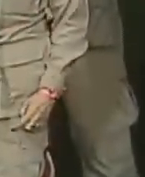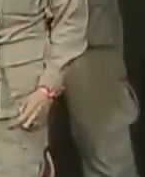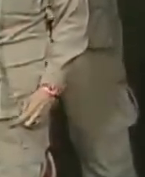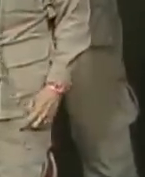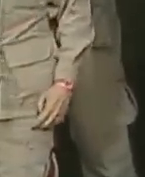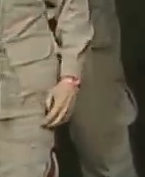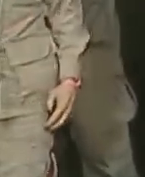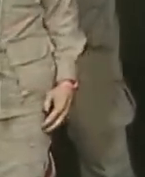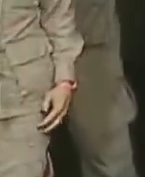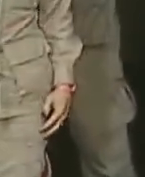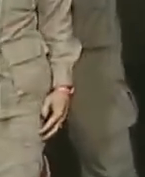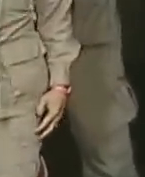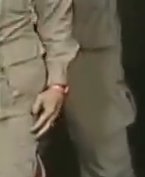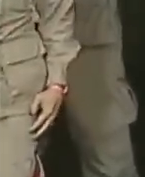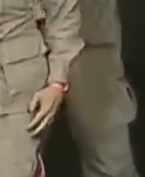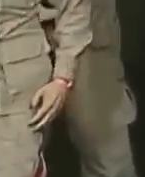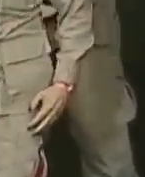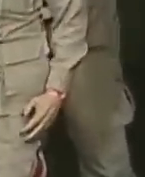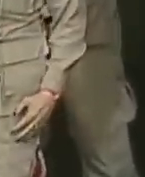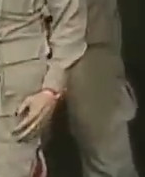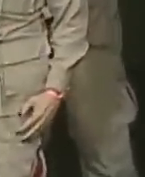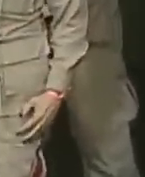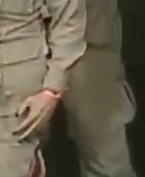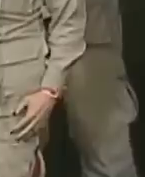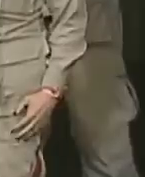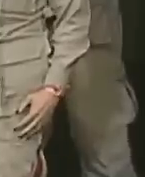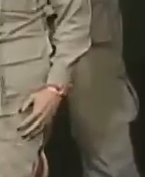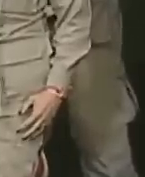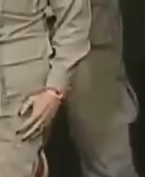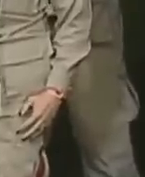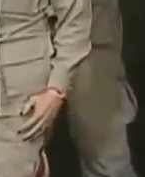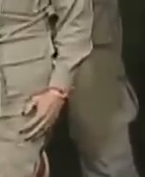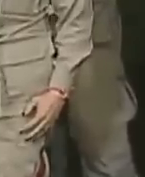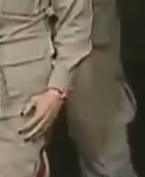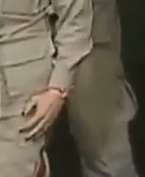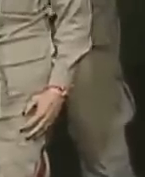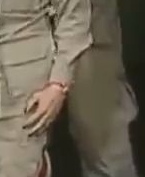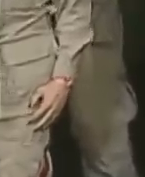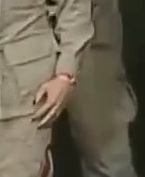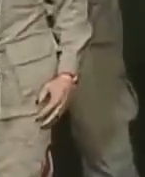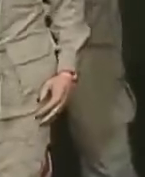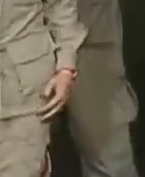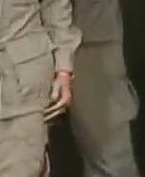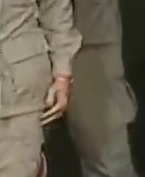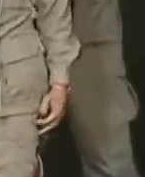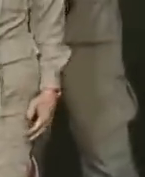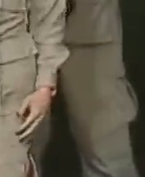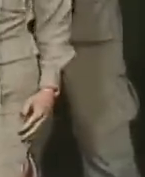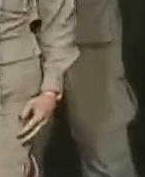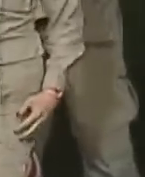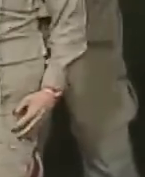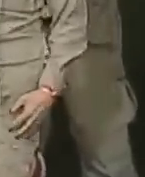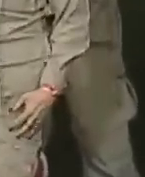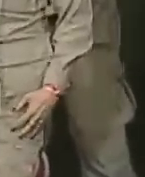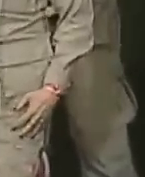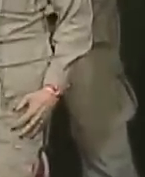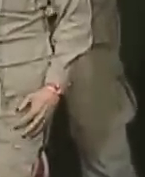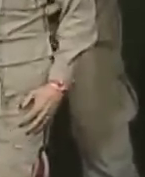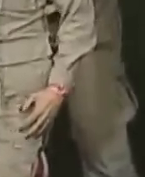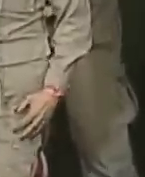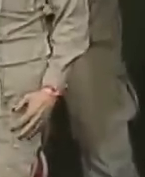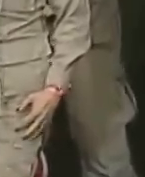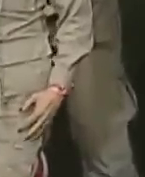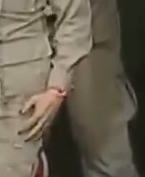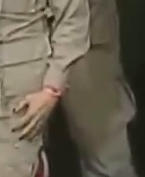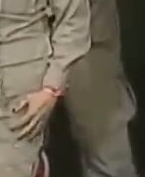medio ambiente. Ha felicitado también la labor de cada uno de estos hombres y mujeres. Con esta información vamos a